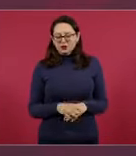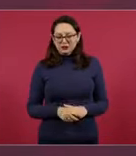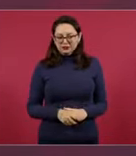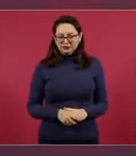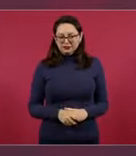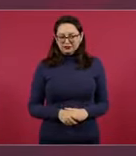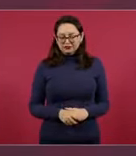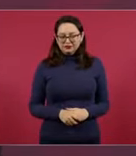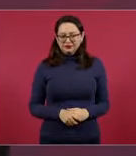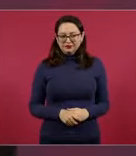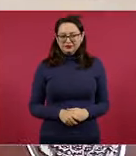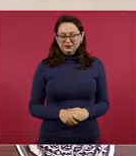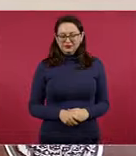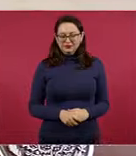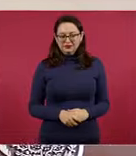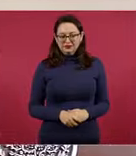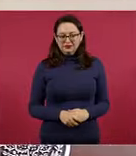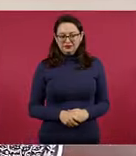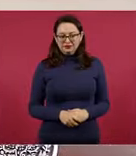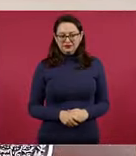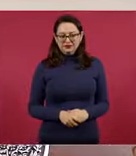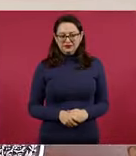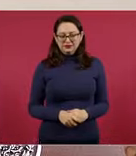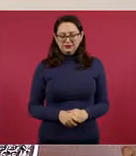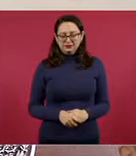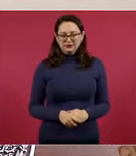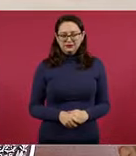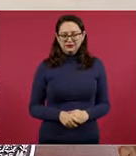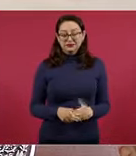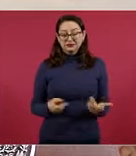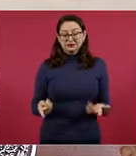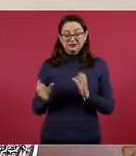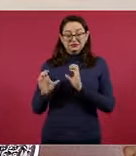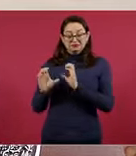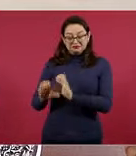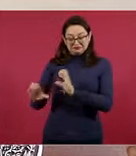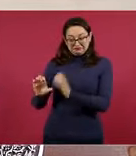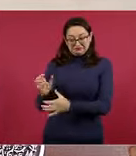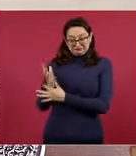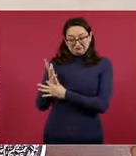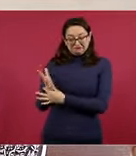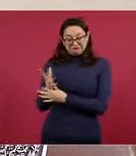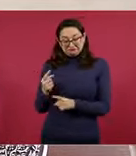Ahora sí que, como diría mi paisano Chicoche, ¿quién pompó?